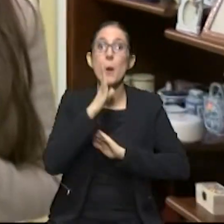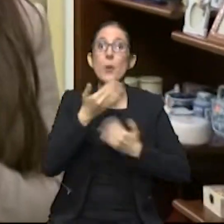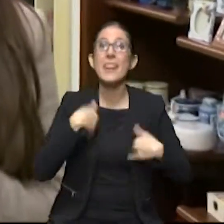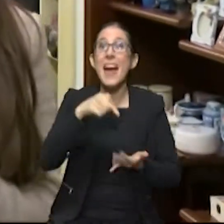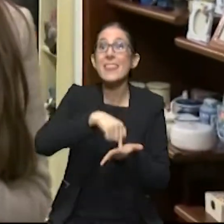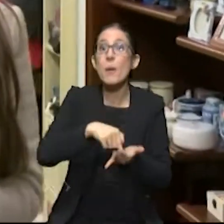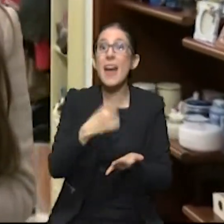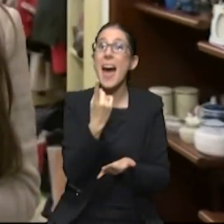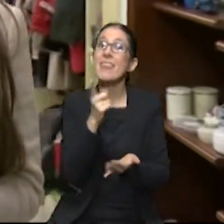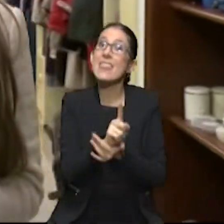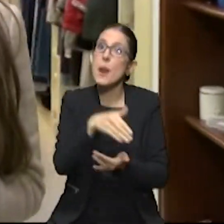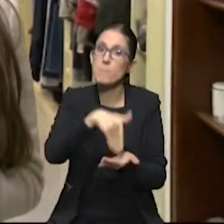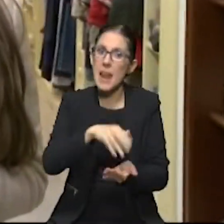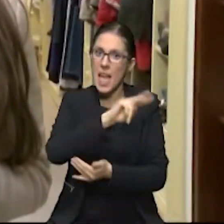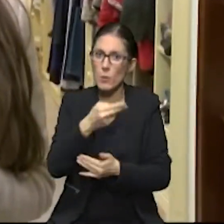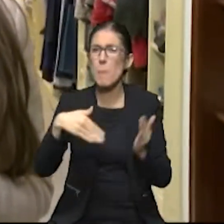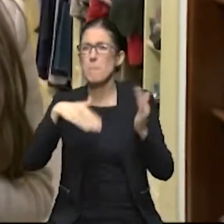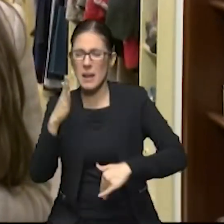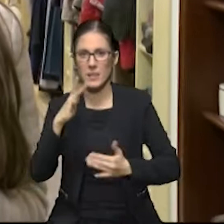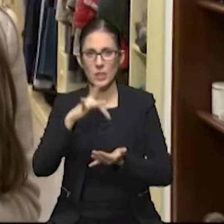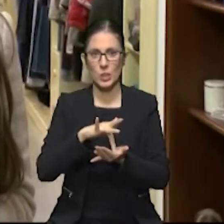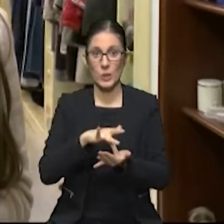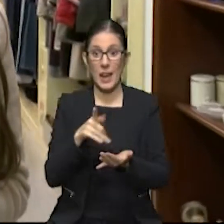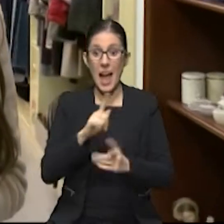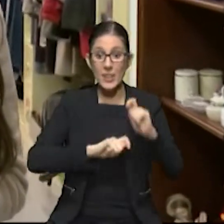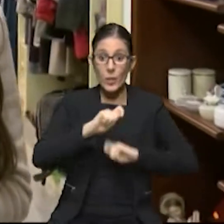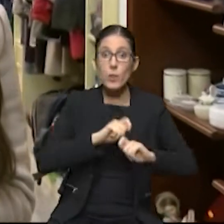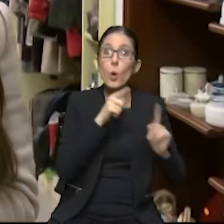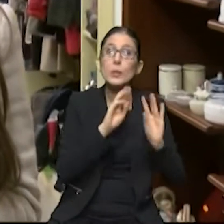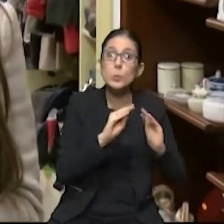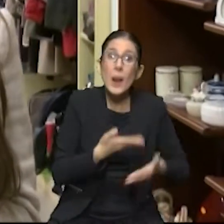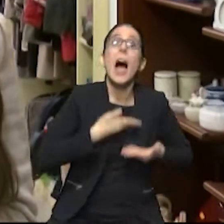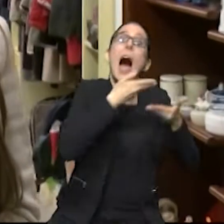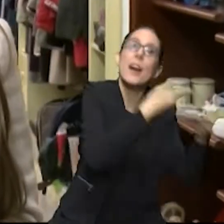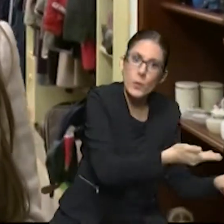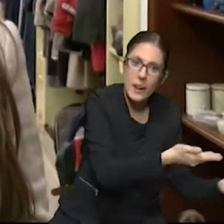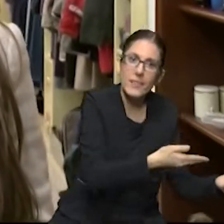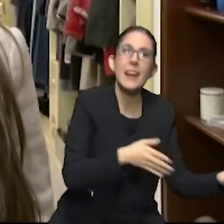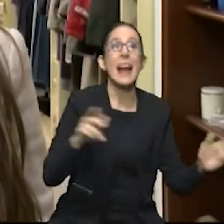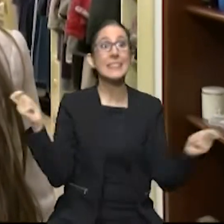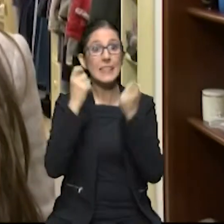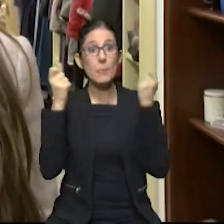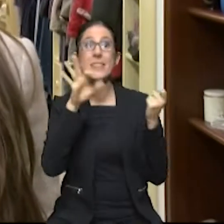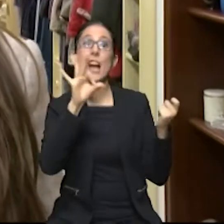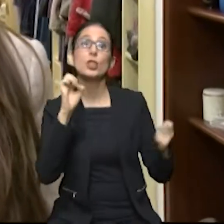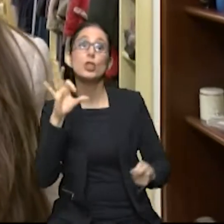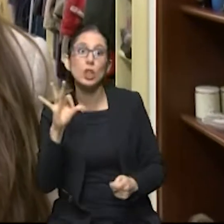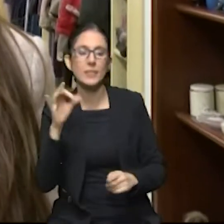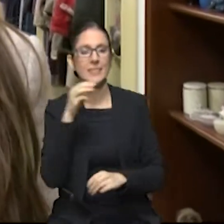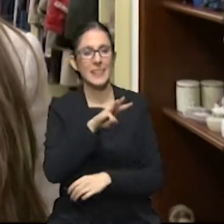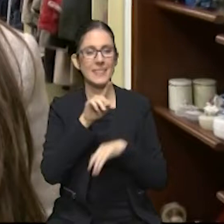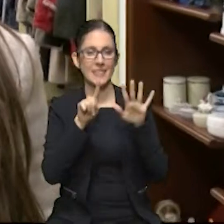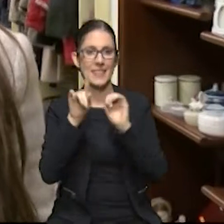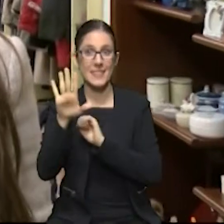los 100.000 euros. Esta entidad dedicada a ayudar ha sido ayudada a través de su campaña SOS 365. Emocionados con los resultados, pero